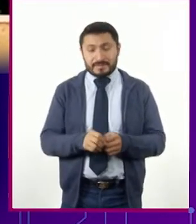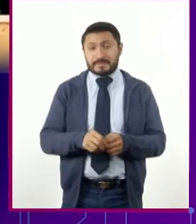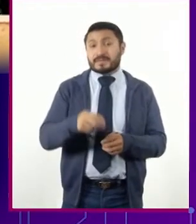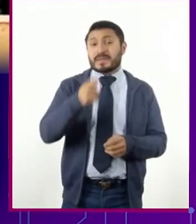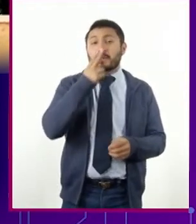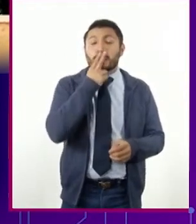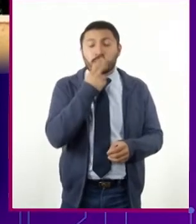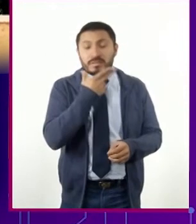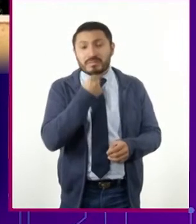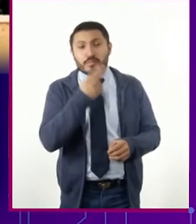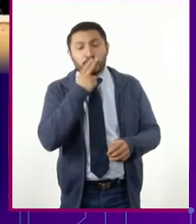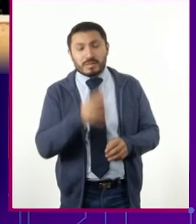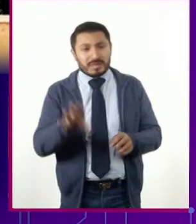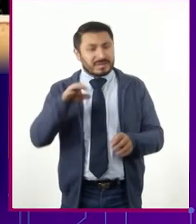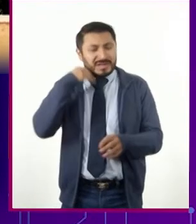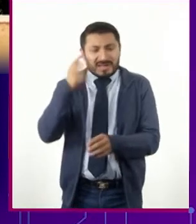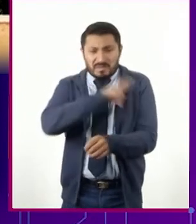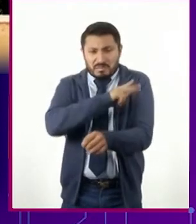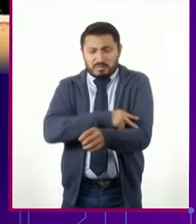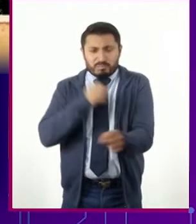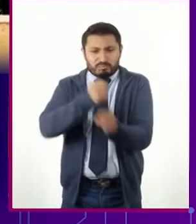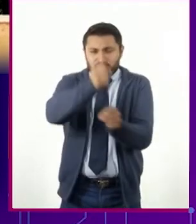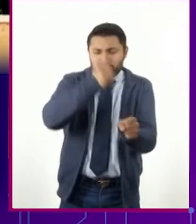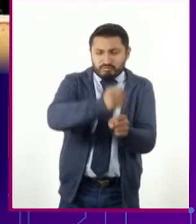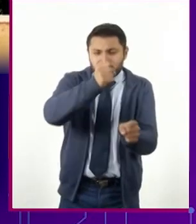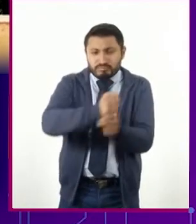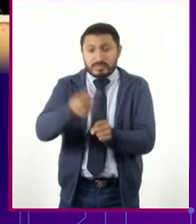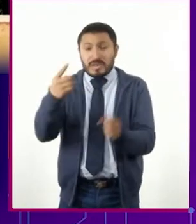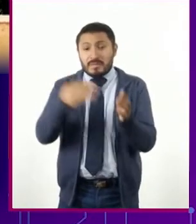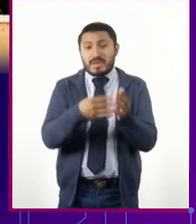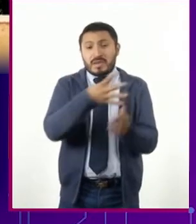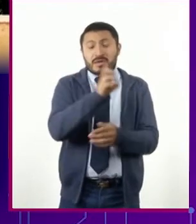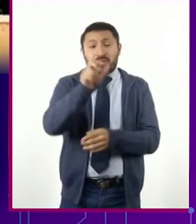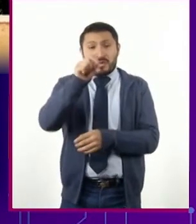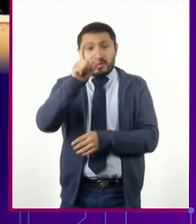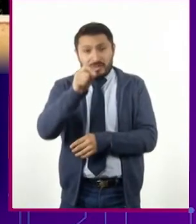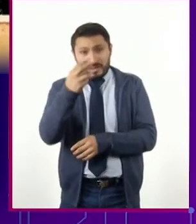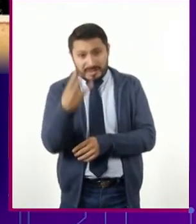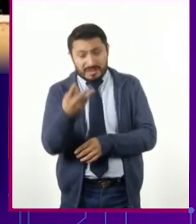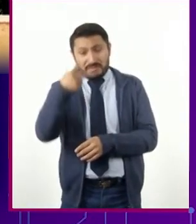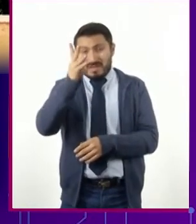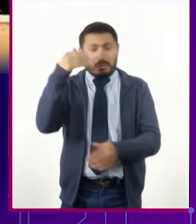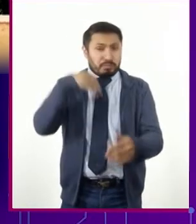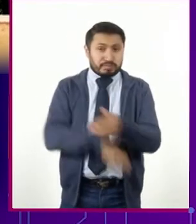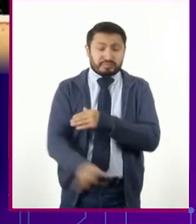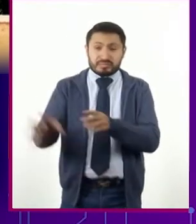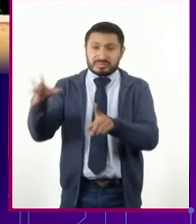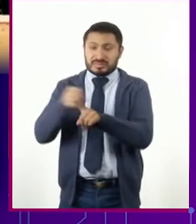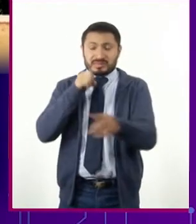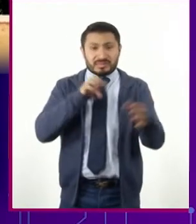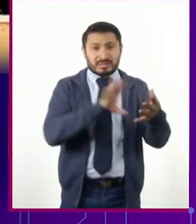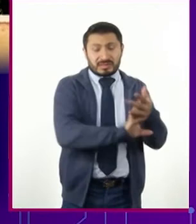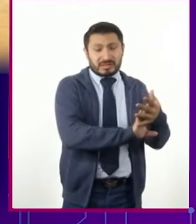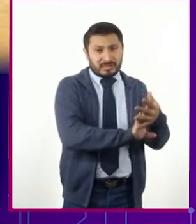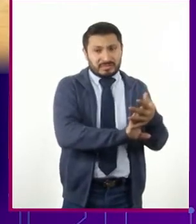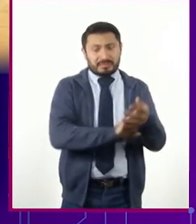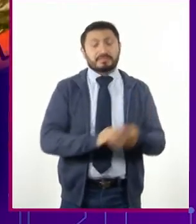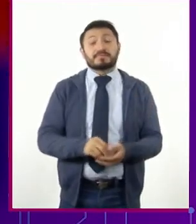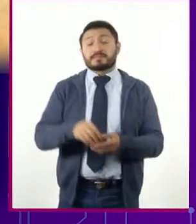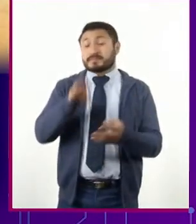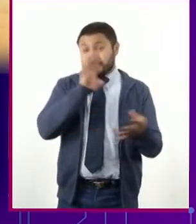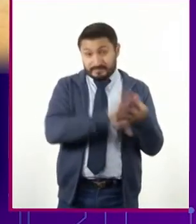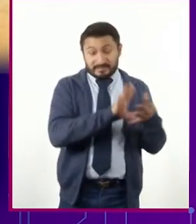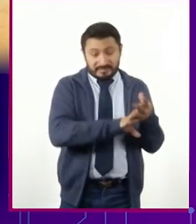llegar al poder de manera violenta en 1923, pero fracasó y fue encarcelado. En